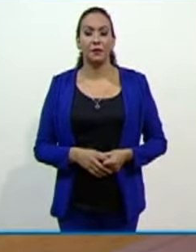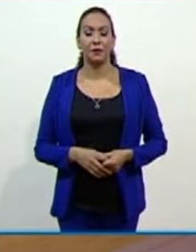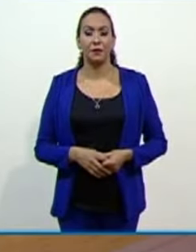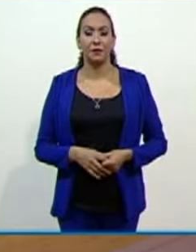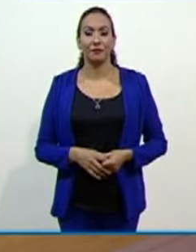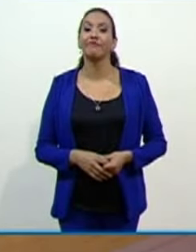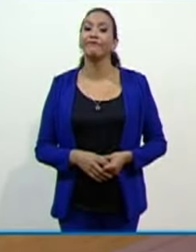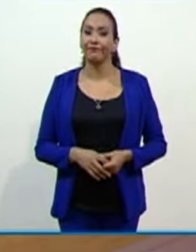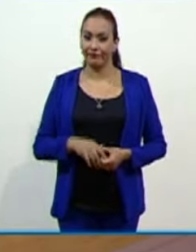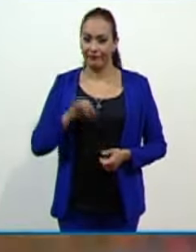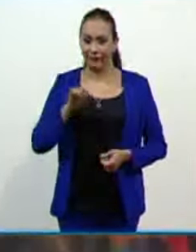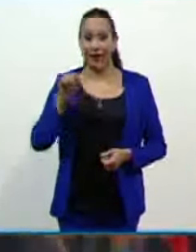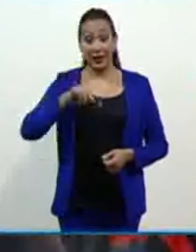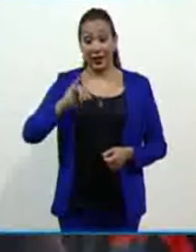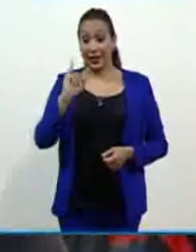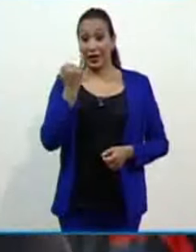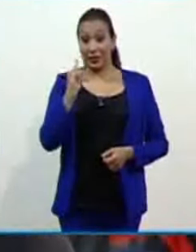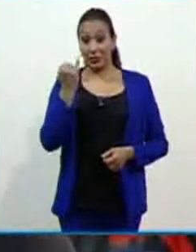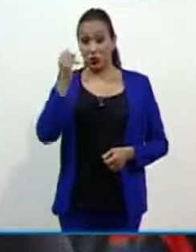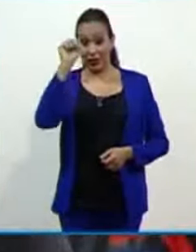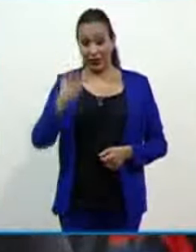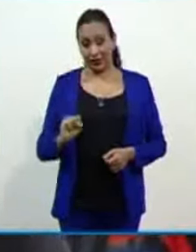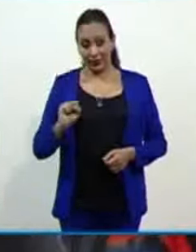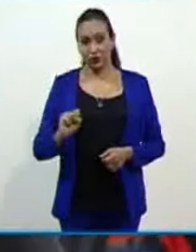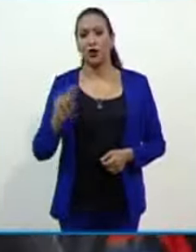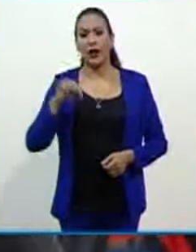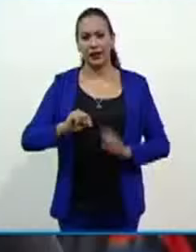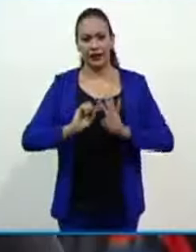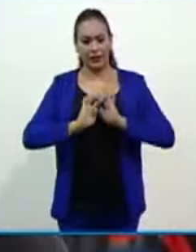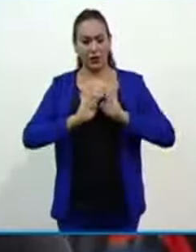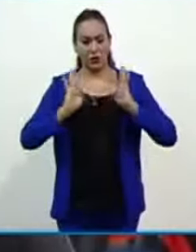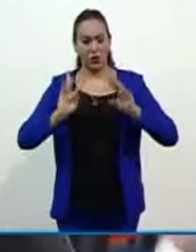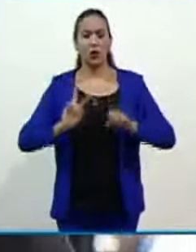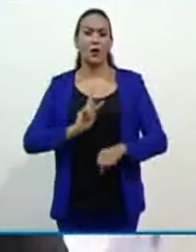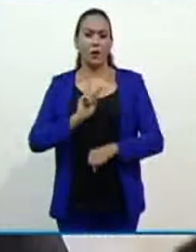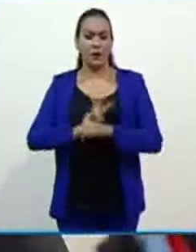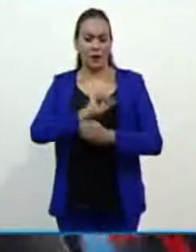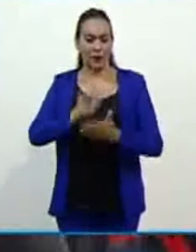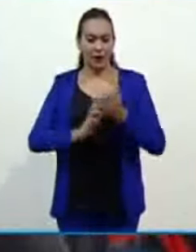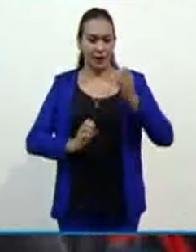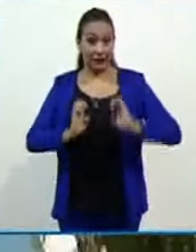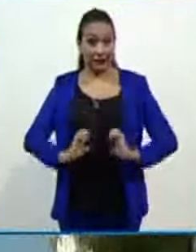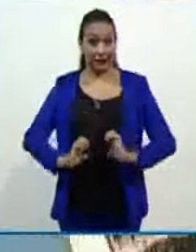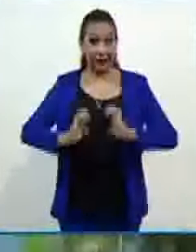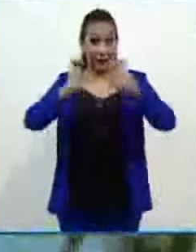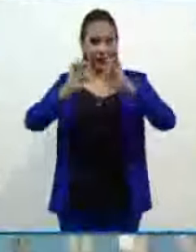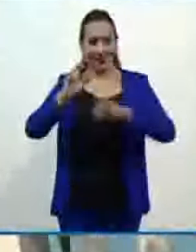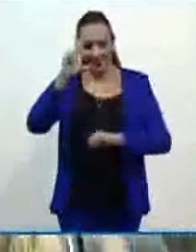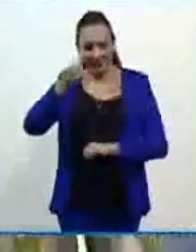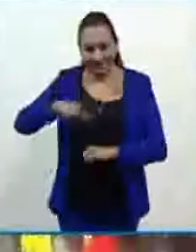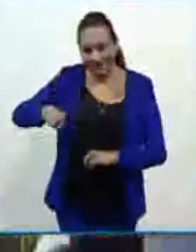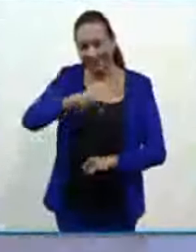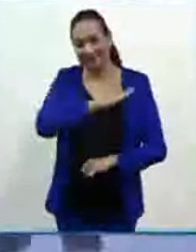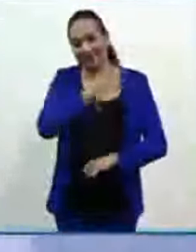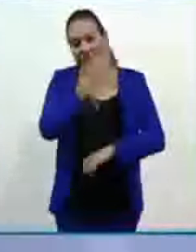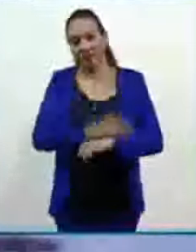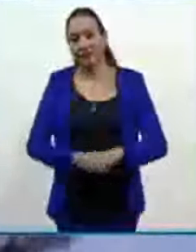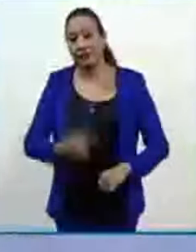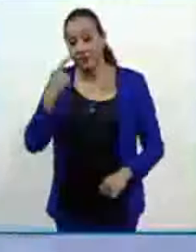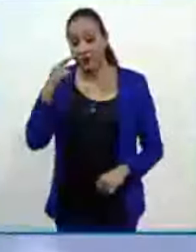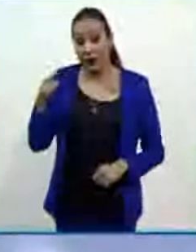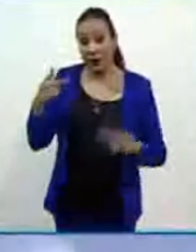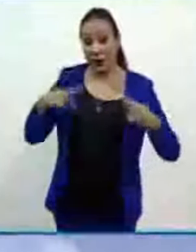Así es, en Insurgente Sur, en el Consejo de la Judicatura Federal. Muchas gracias, muy buenas tardes para todos. Donde este viernes trabajadores realizan